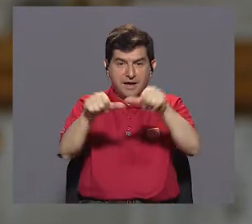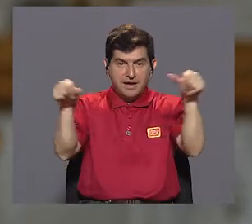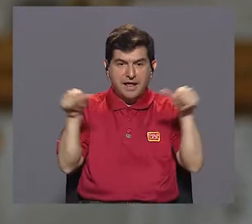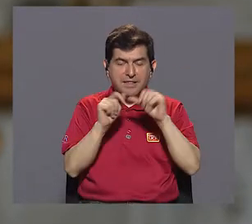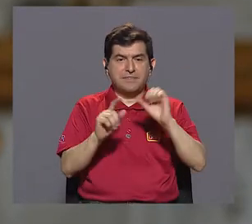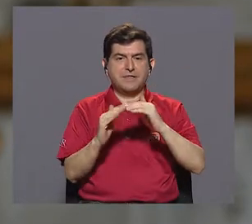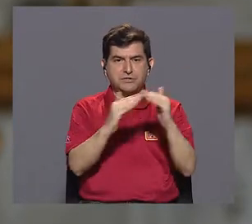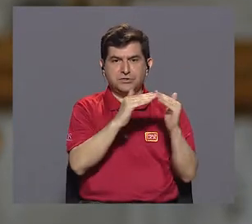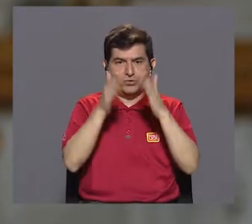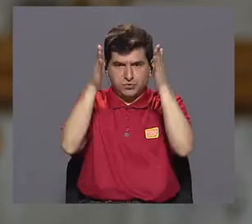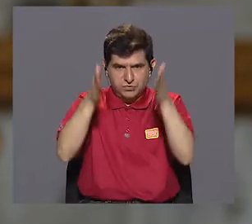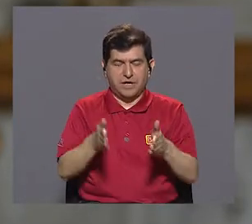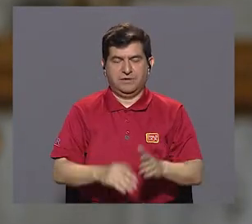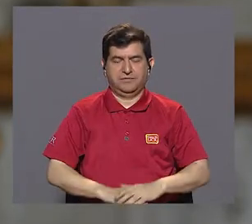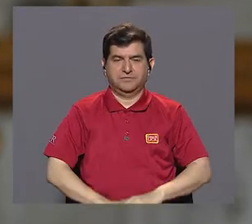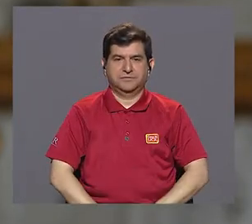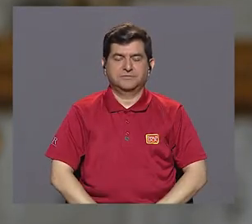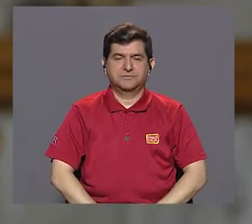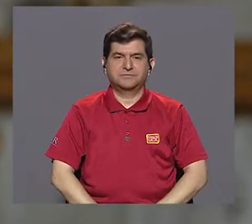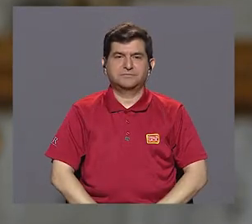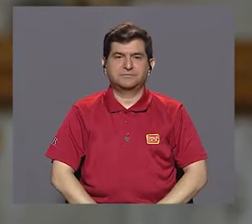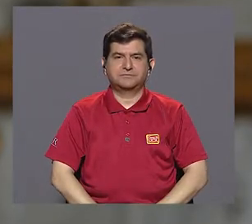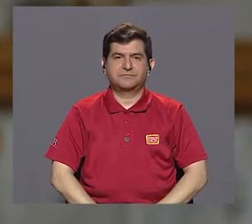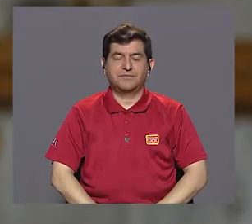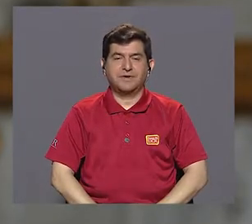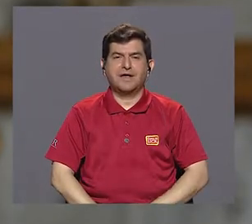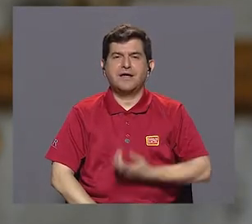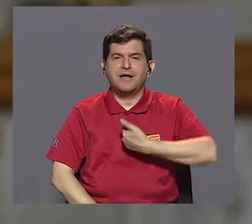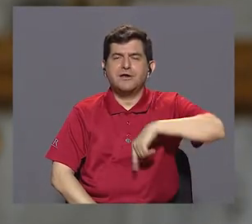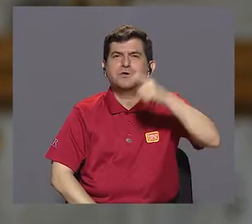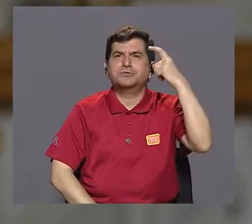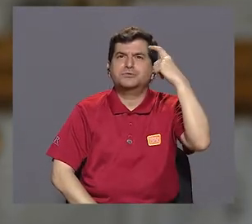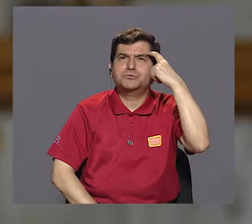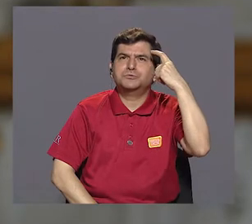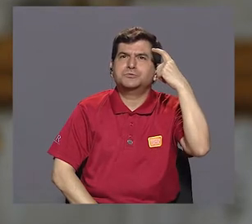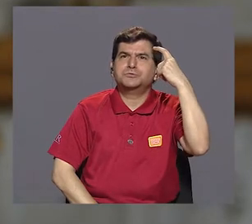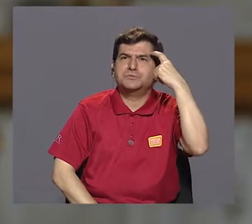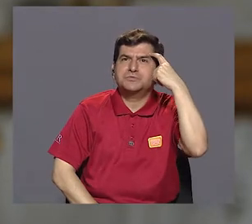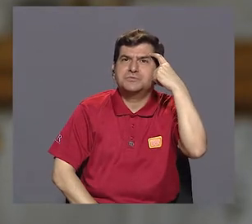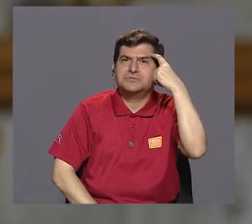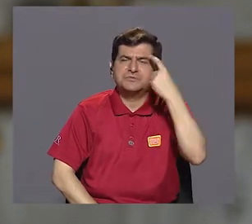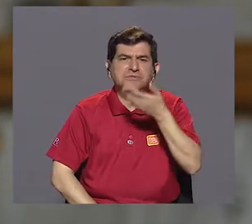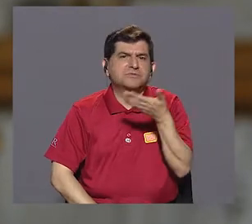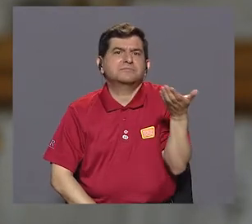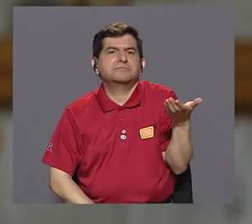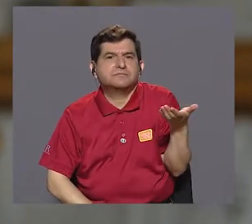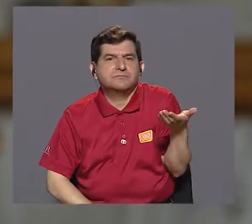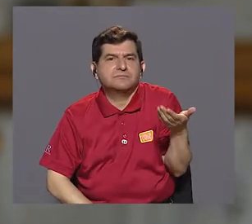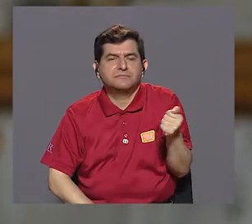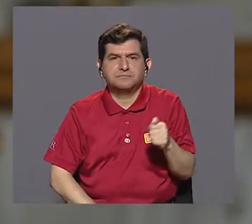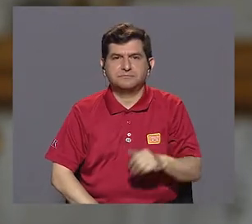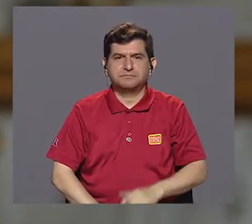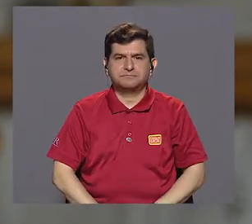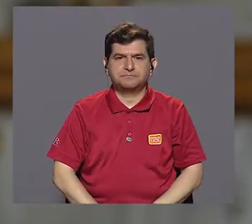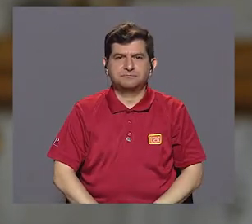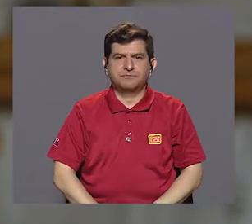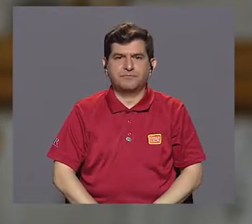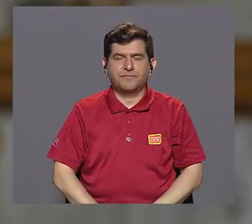en grandes sectores de la ciudadanía que nos hace pensar en